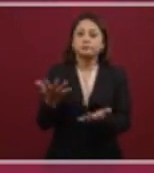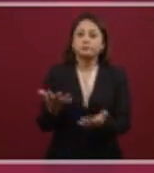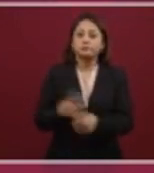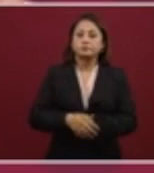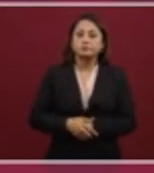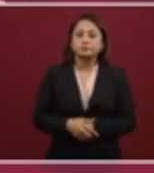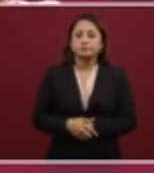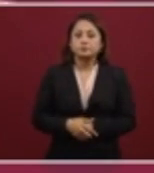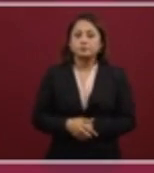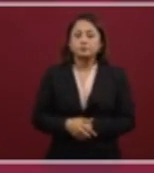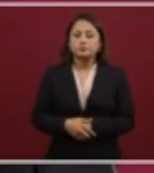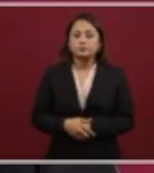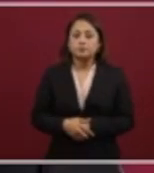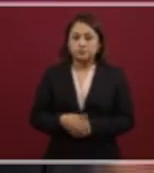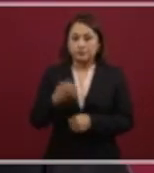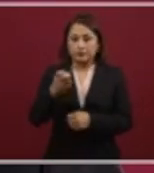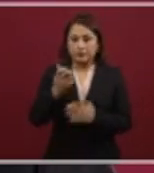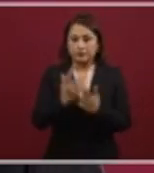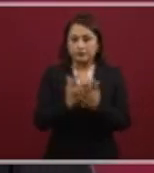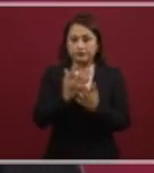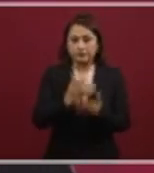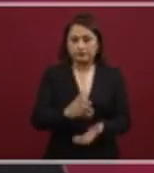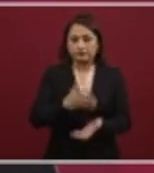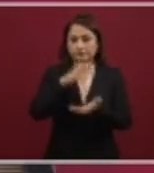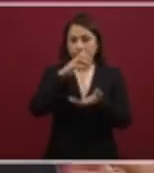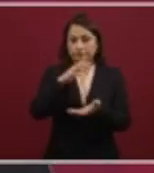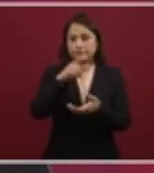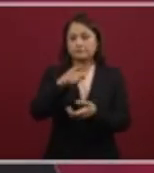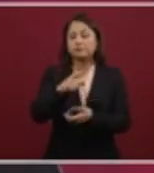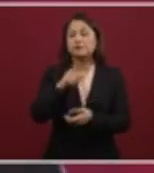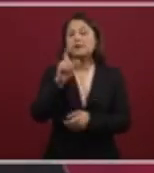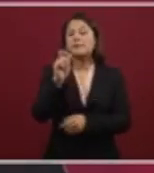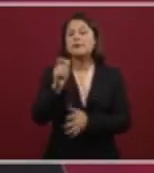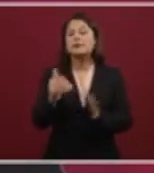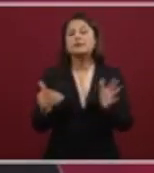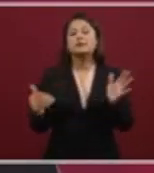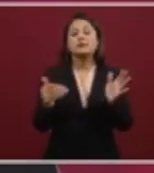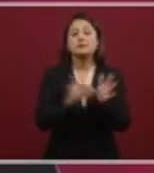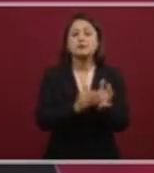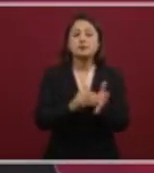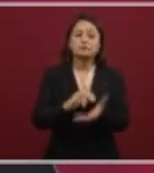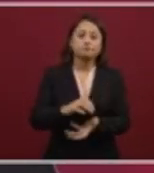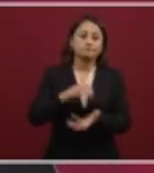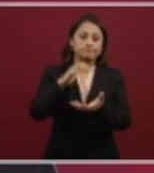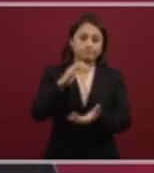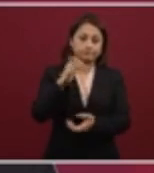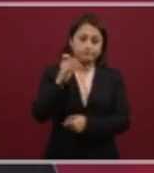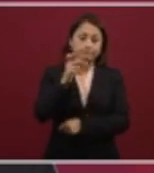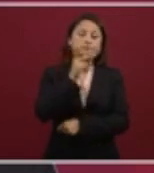en esa cantidad petróleo, 20,000 barriles.